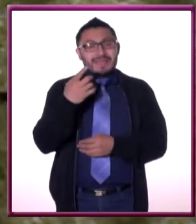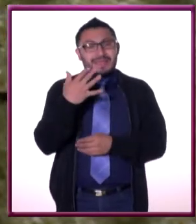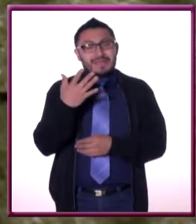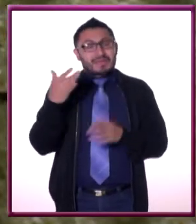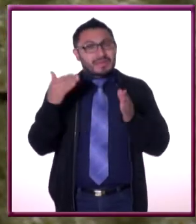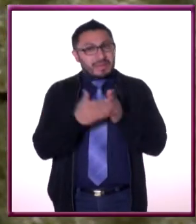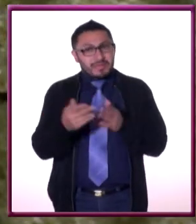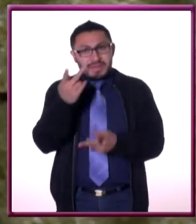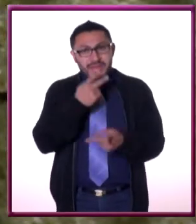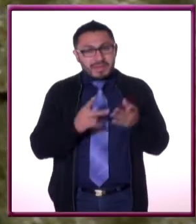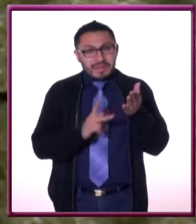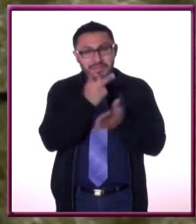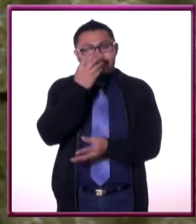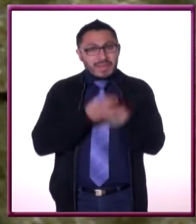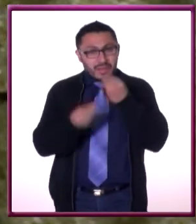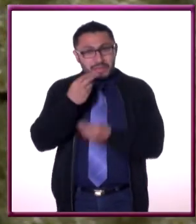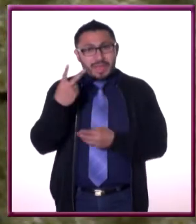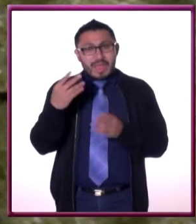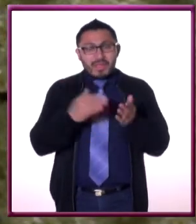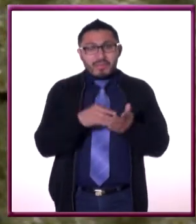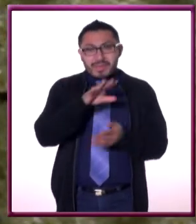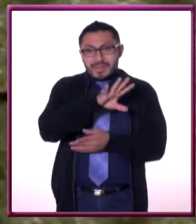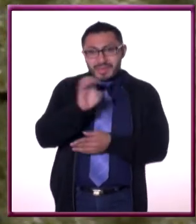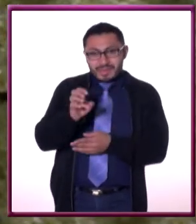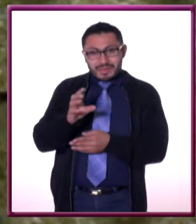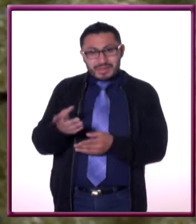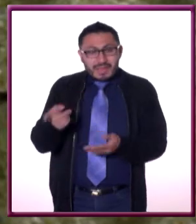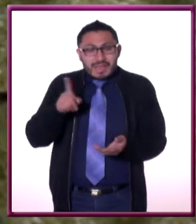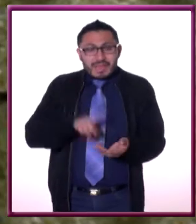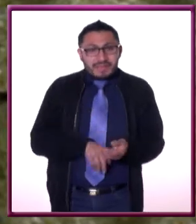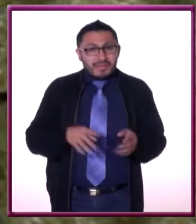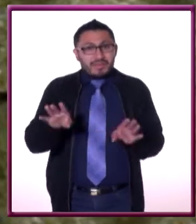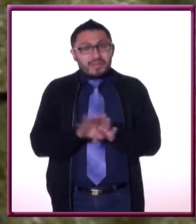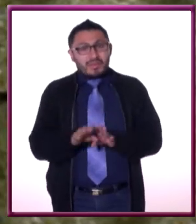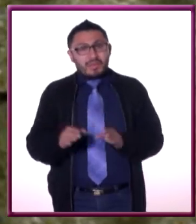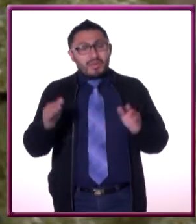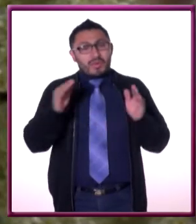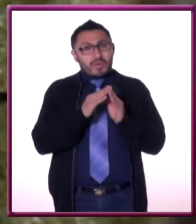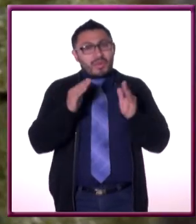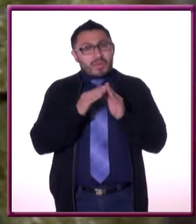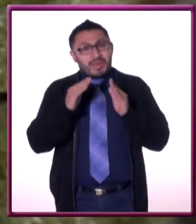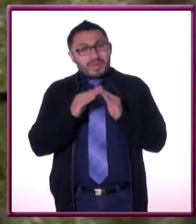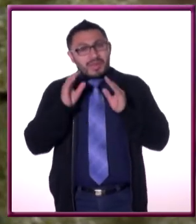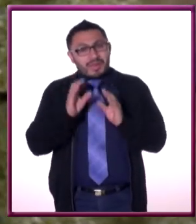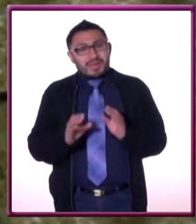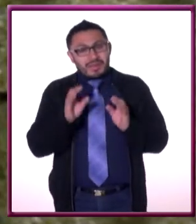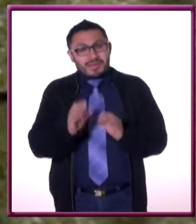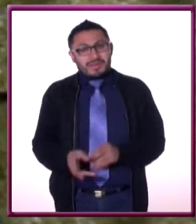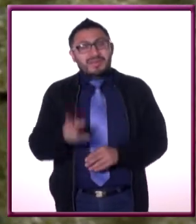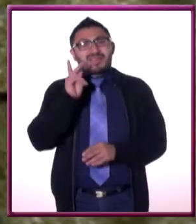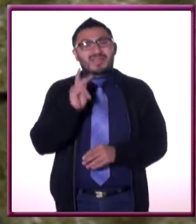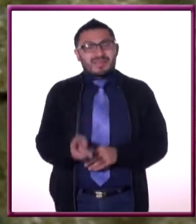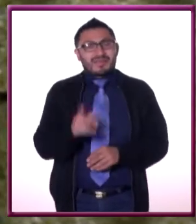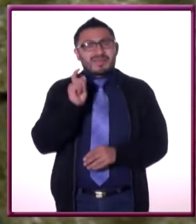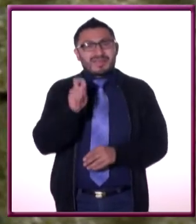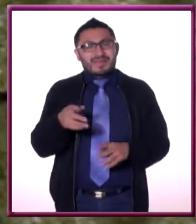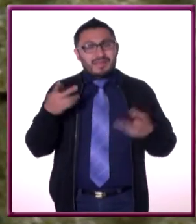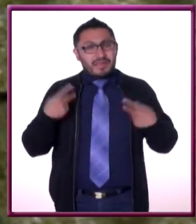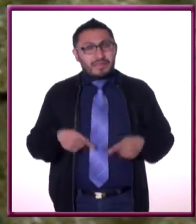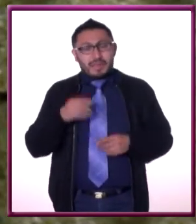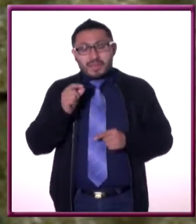plantas que comemos, 2,500 entraron en un proceso de domesticación, es decir, que el hombre las ha ido